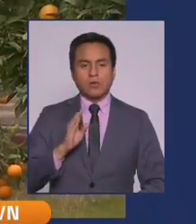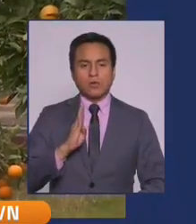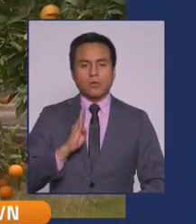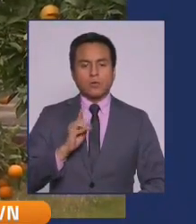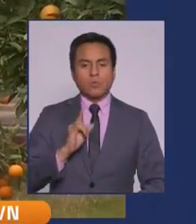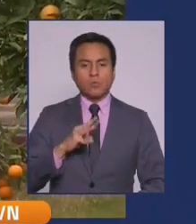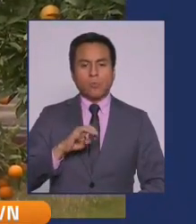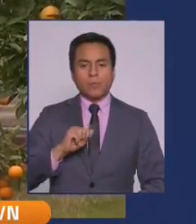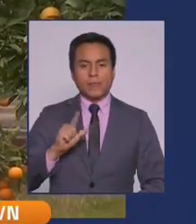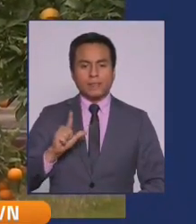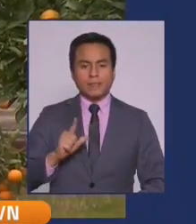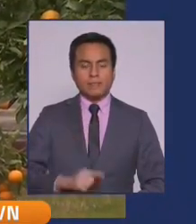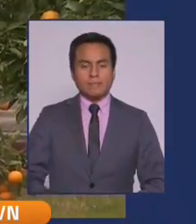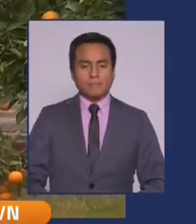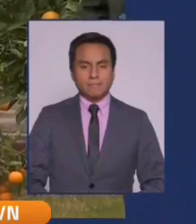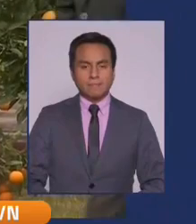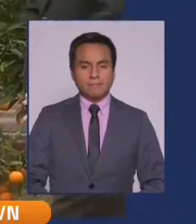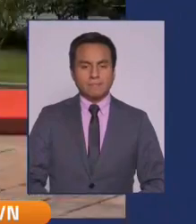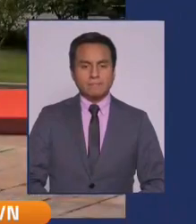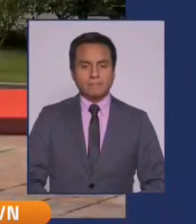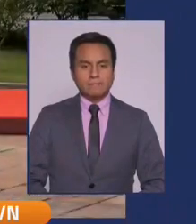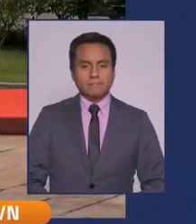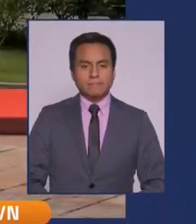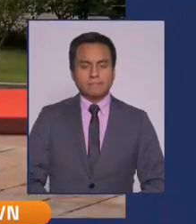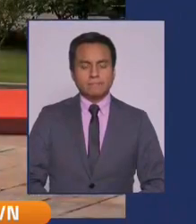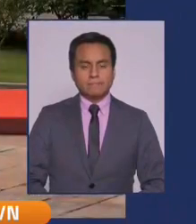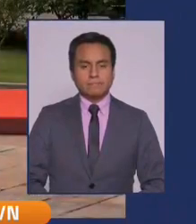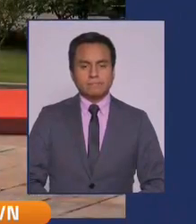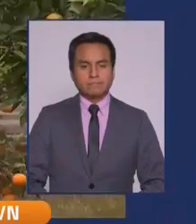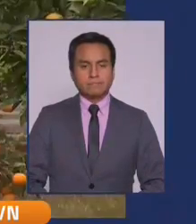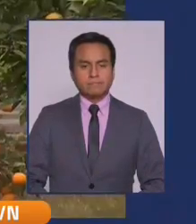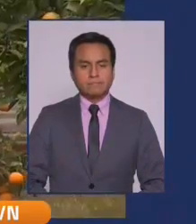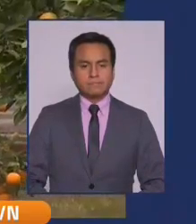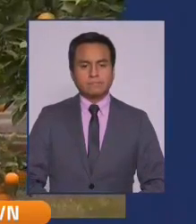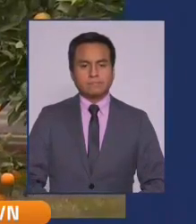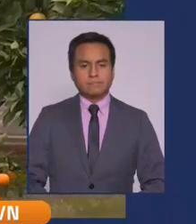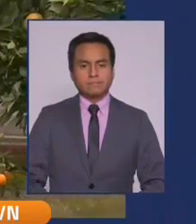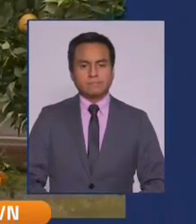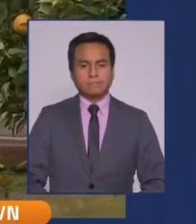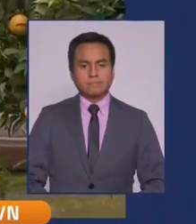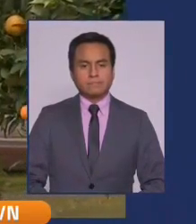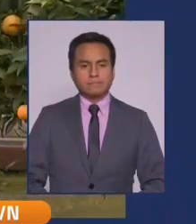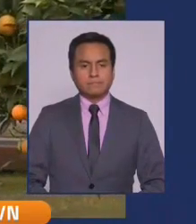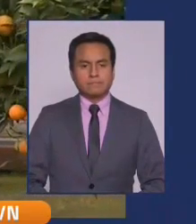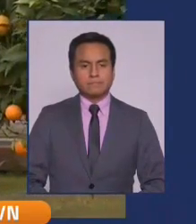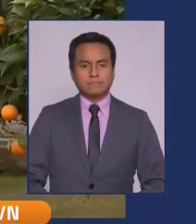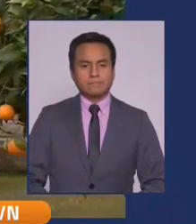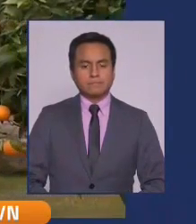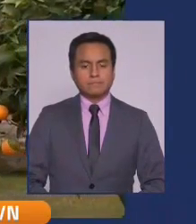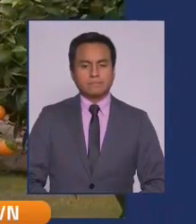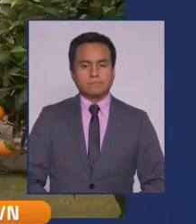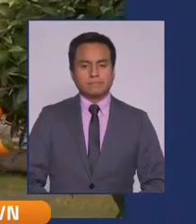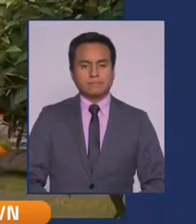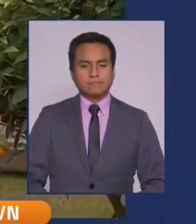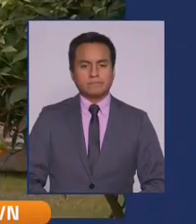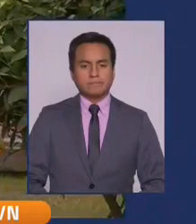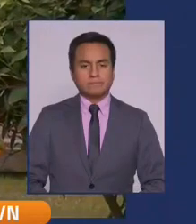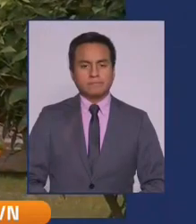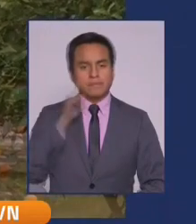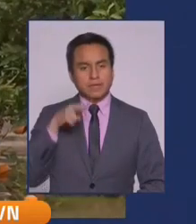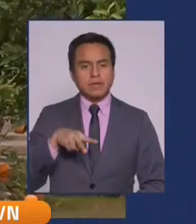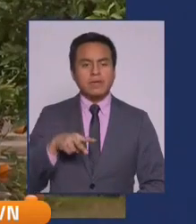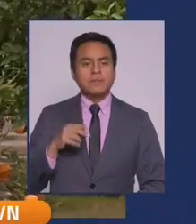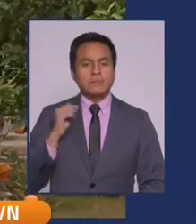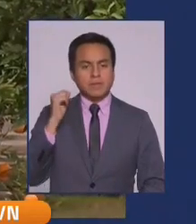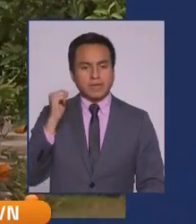nos vamos? Mario Lavarría. Chile, no, vamos, no. Llámalo hoy con 20. Muchas gracias. Gracias, Mario. Buenas noches. Que esté muy